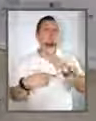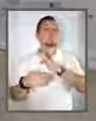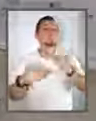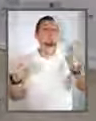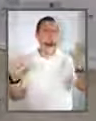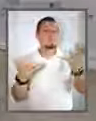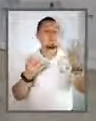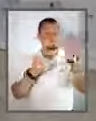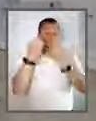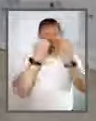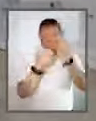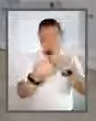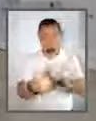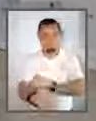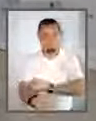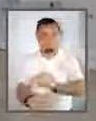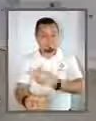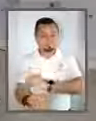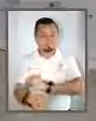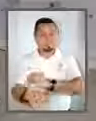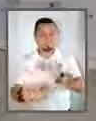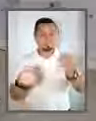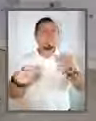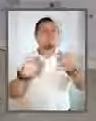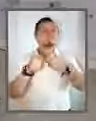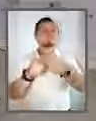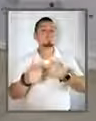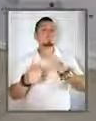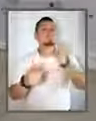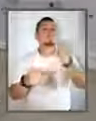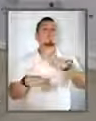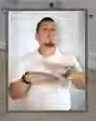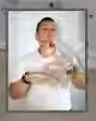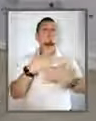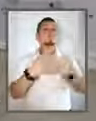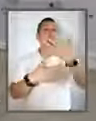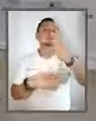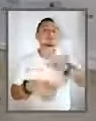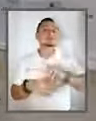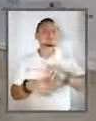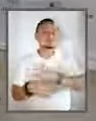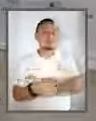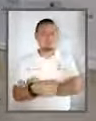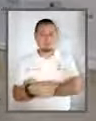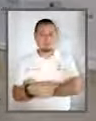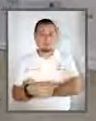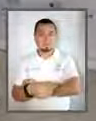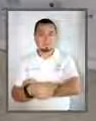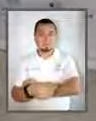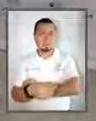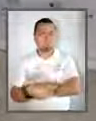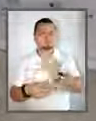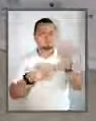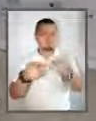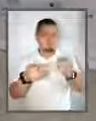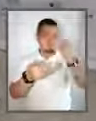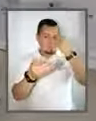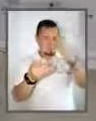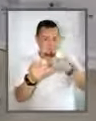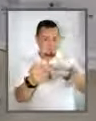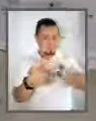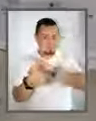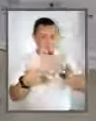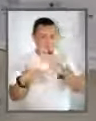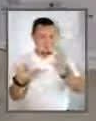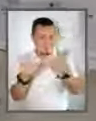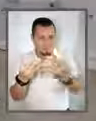hicieron los estudios inicialmente, muchos de ellos ya llevarán más de 15 días de que se realizó el estudio. Creemos muy importante